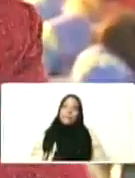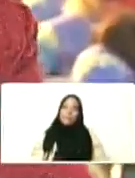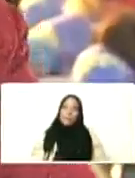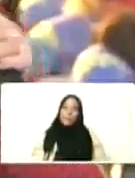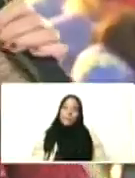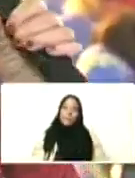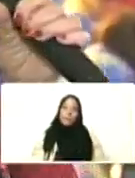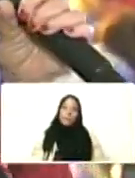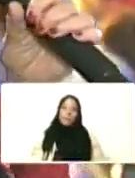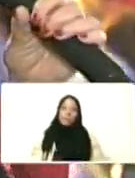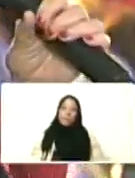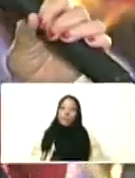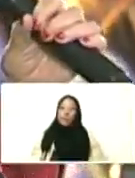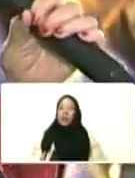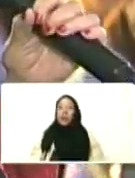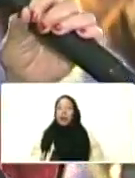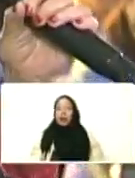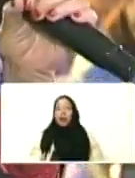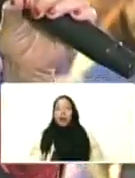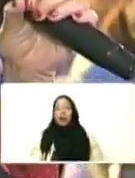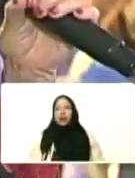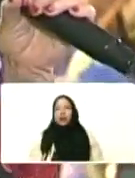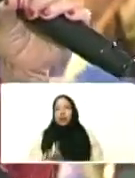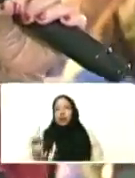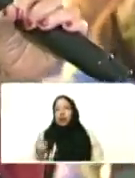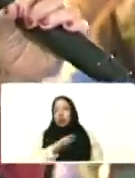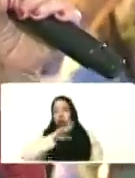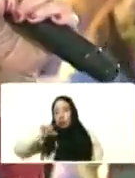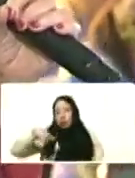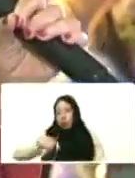Marely dice que somos